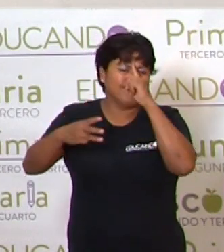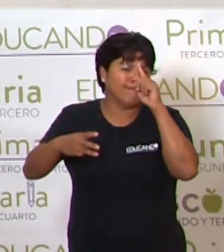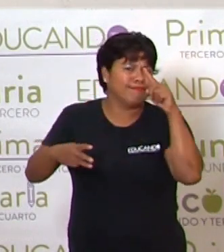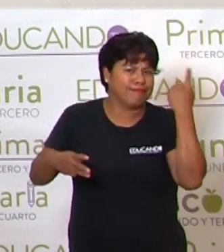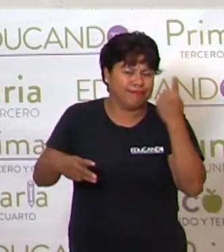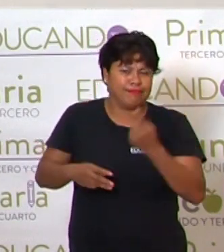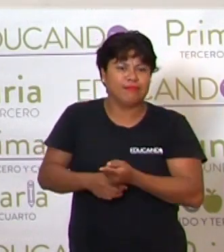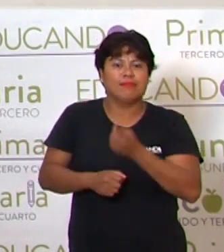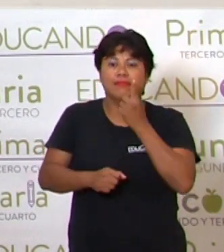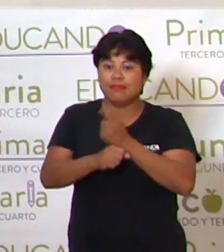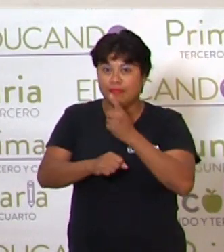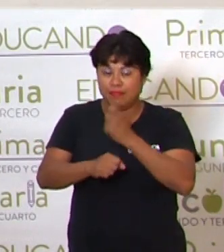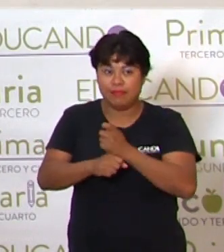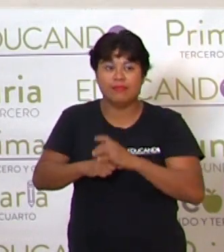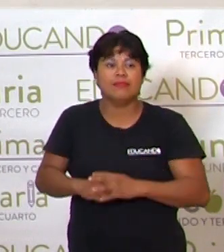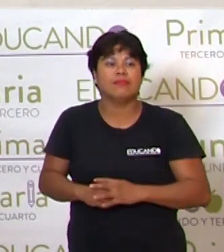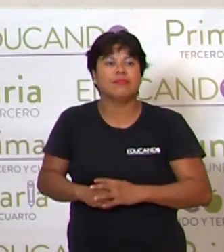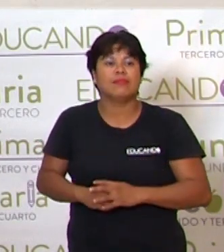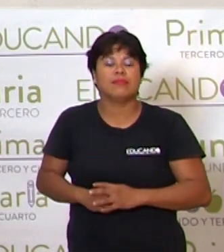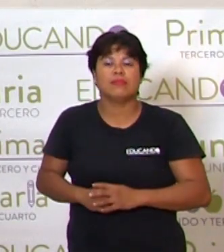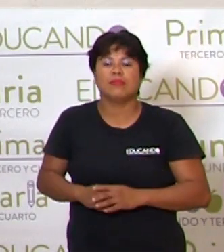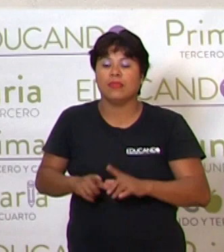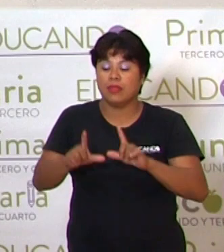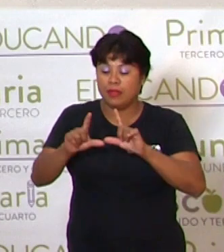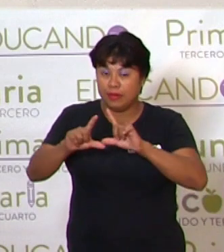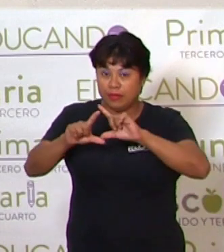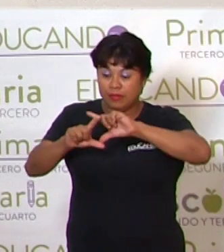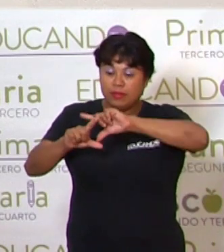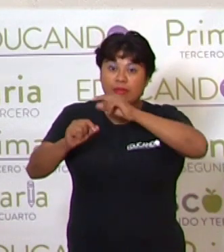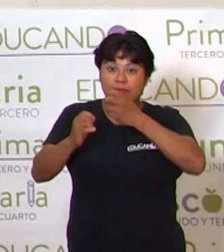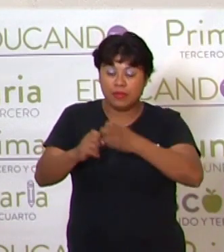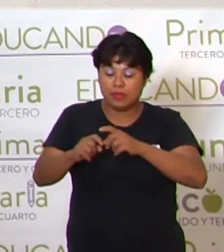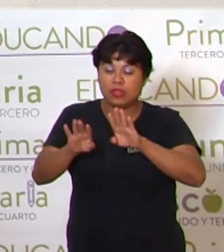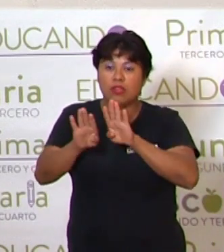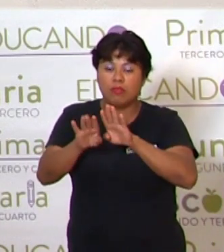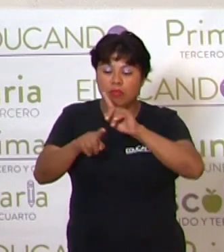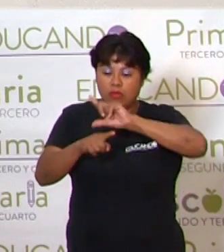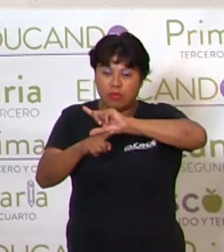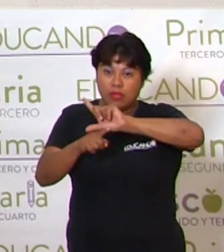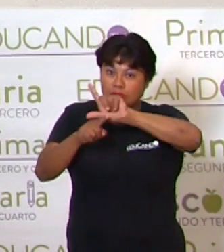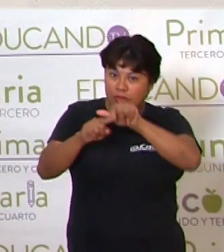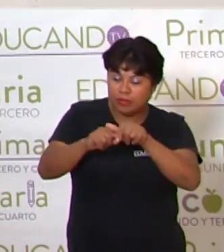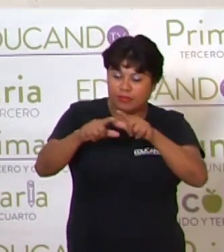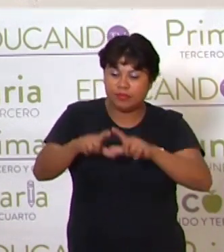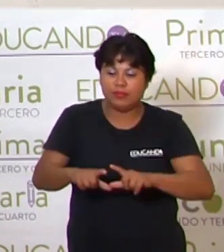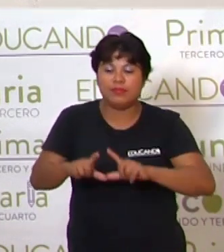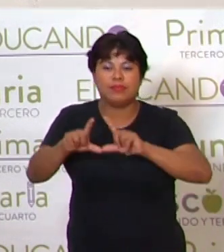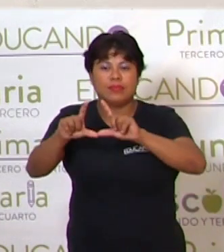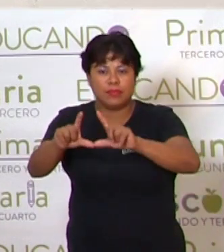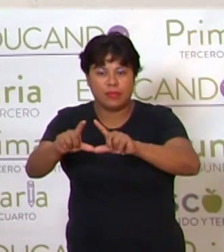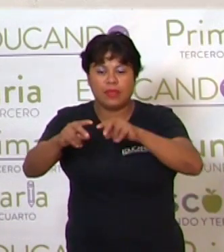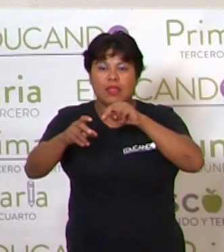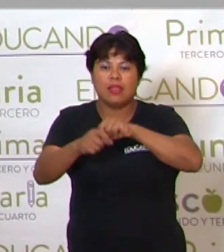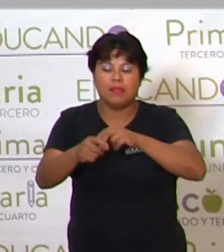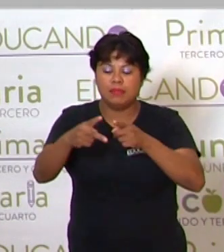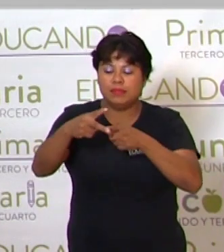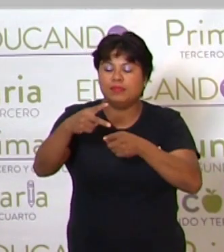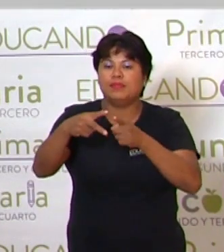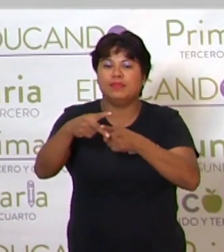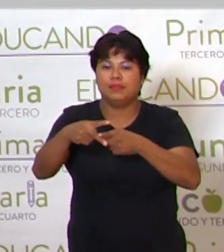El primer paso nos dice colocar el centro del transportador en el vértice.